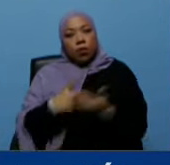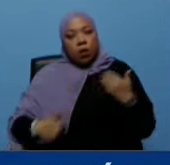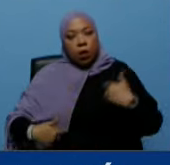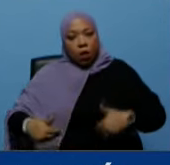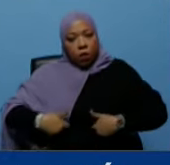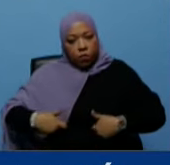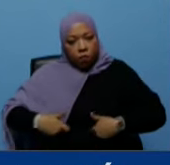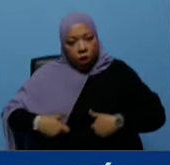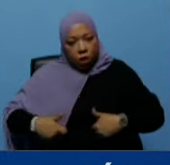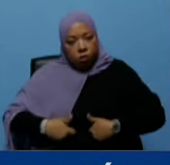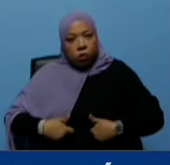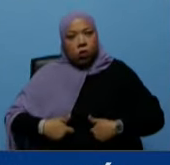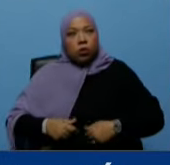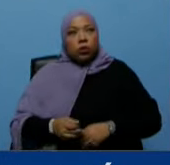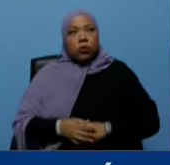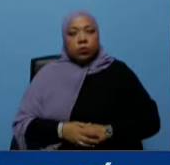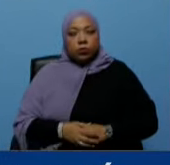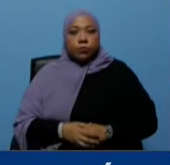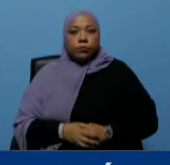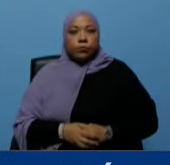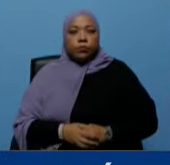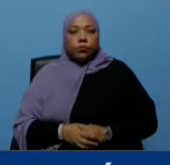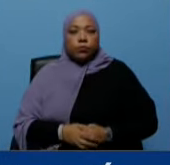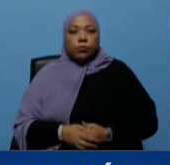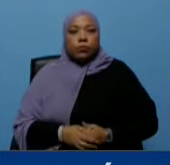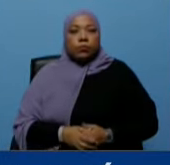esfuerzo de